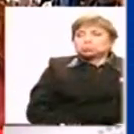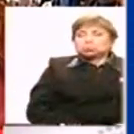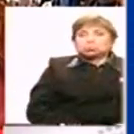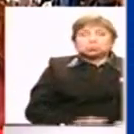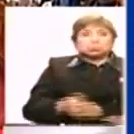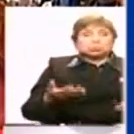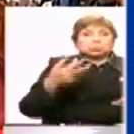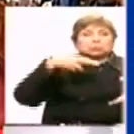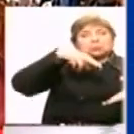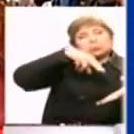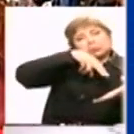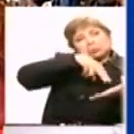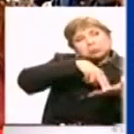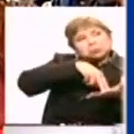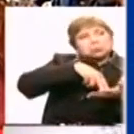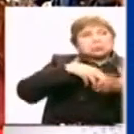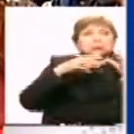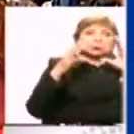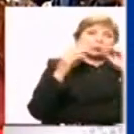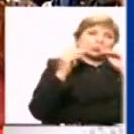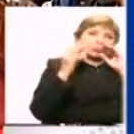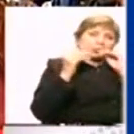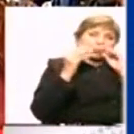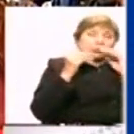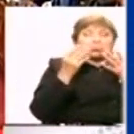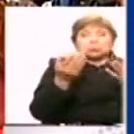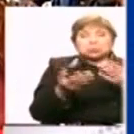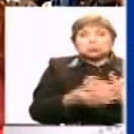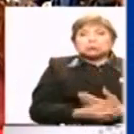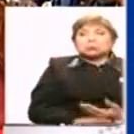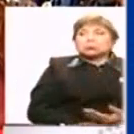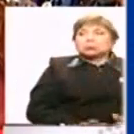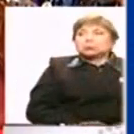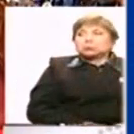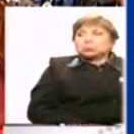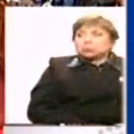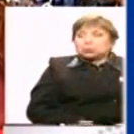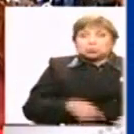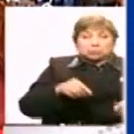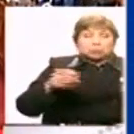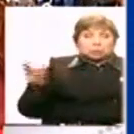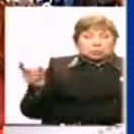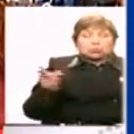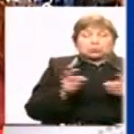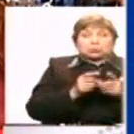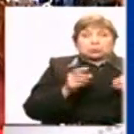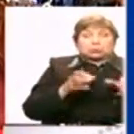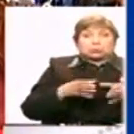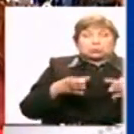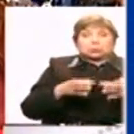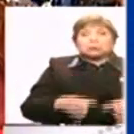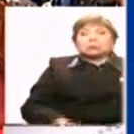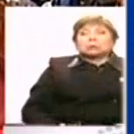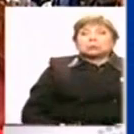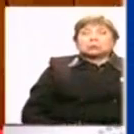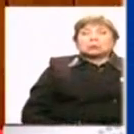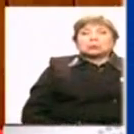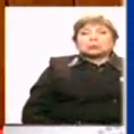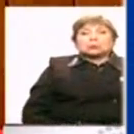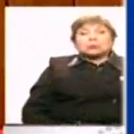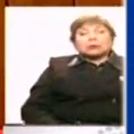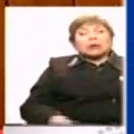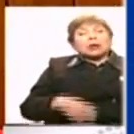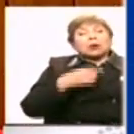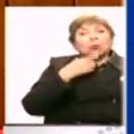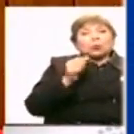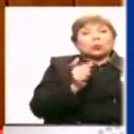Mira, yo no soy tuitera, yo no soy influencer, nada de esas cosas, ¿no? Yo no manejo mi opinión por lo que me dice el Twitter, yo no